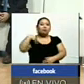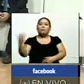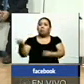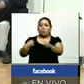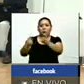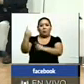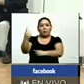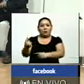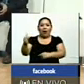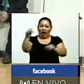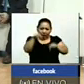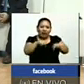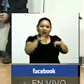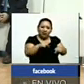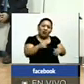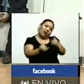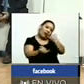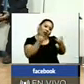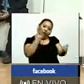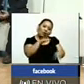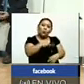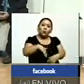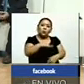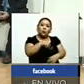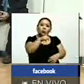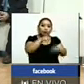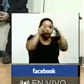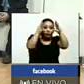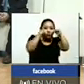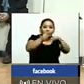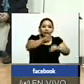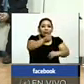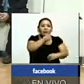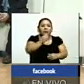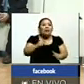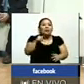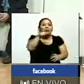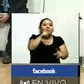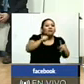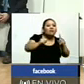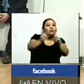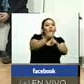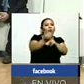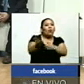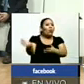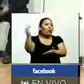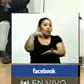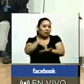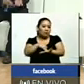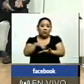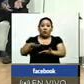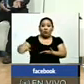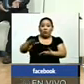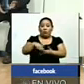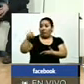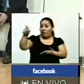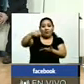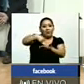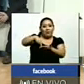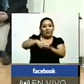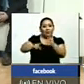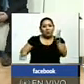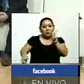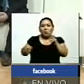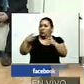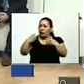decían aquí en el espacio de la entrevista y aquí en Noticiero Hechos, que su objetivo también es volver habitable. En el caso del centro histórico, ahí